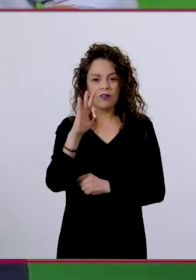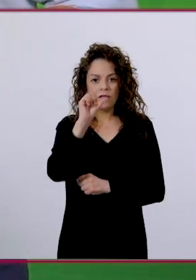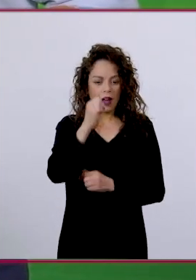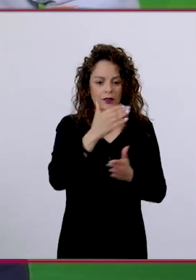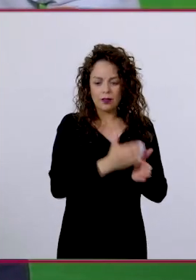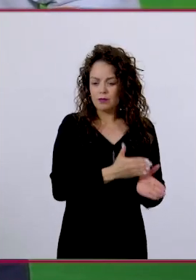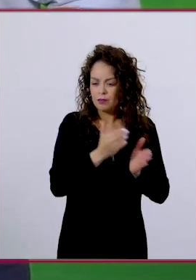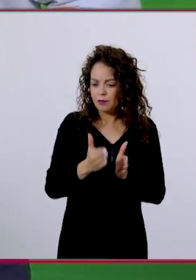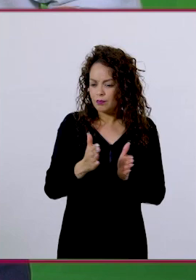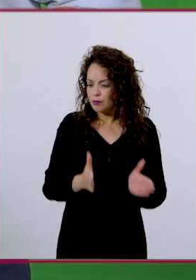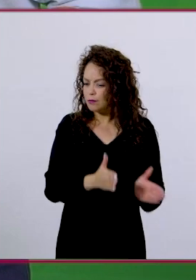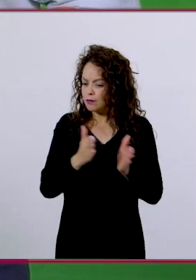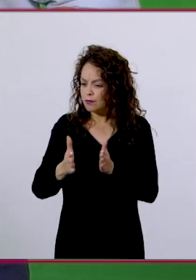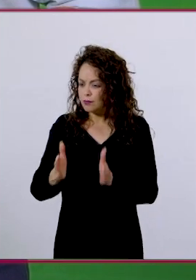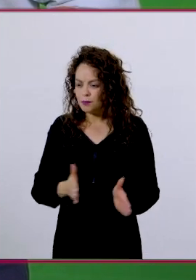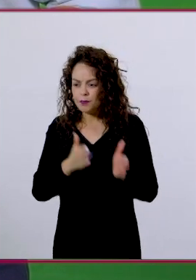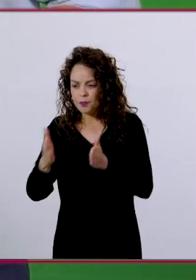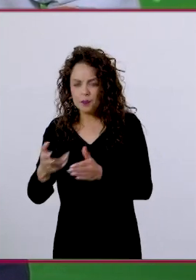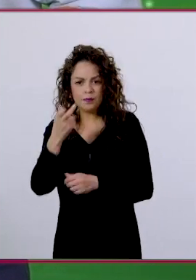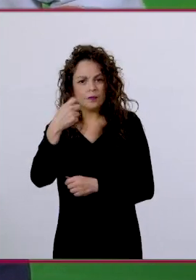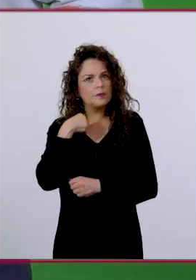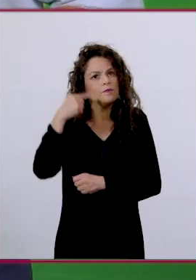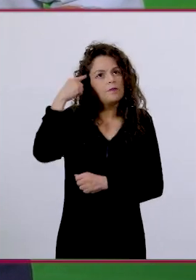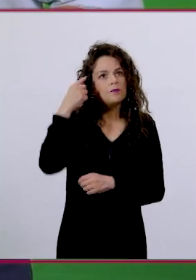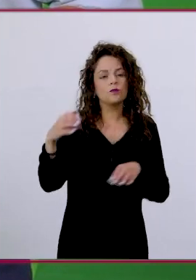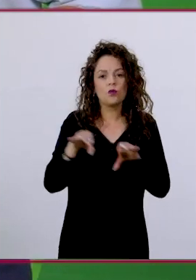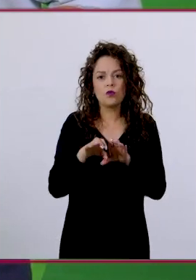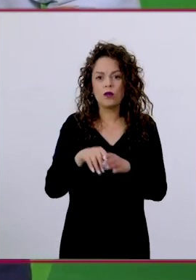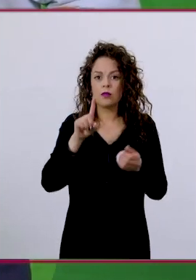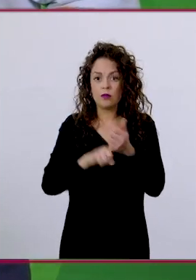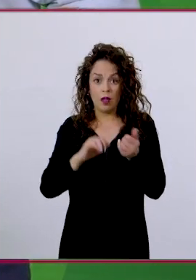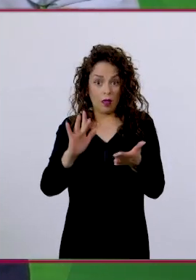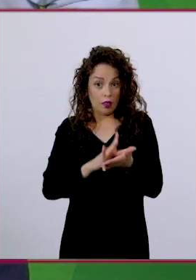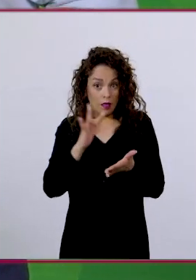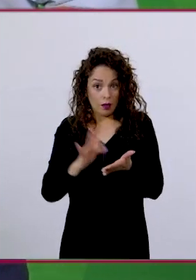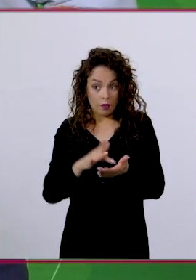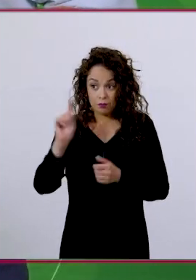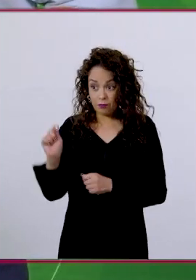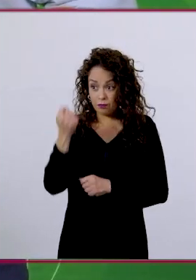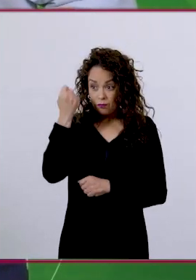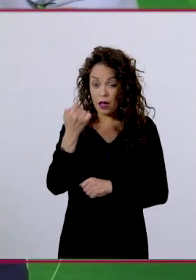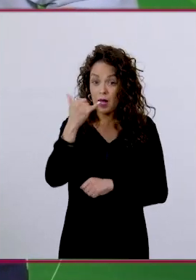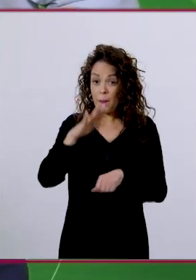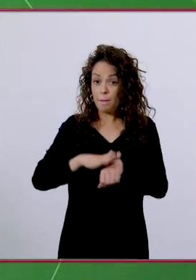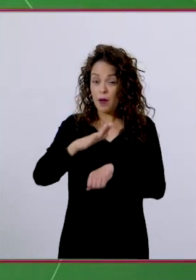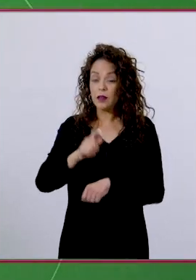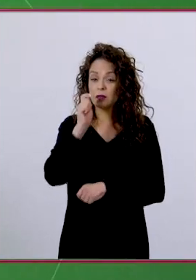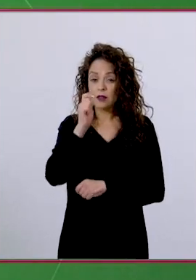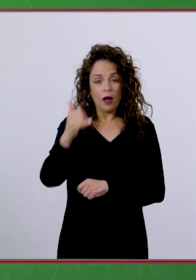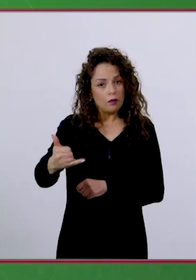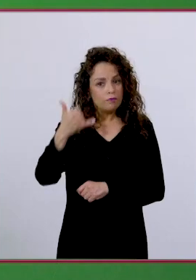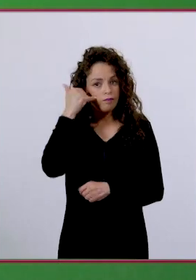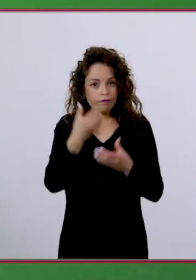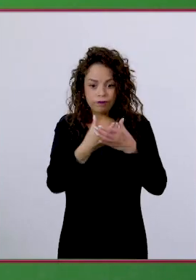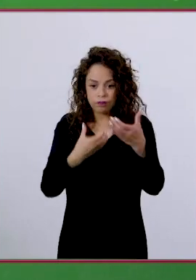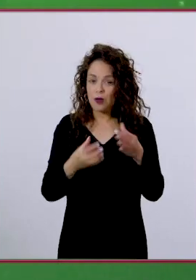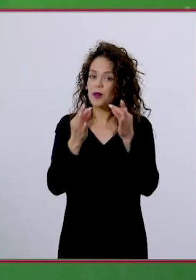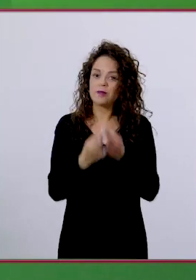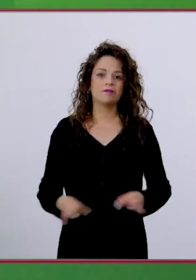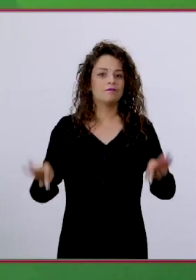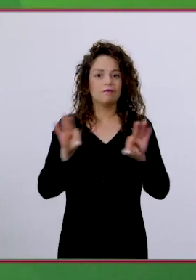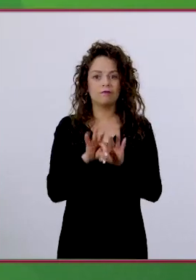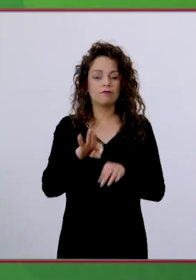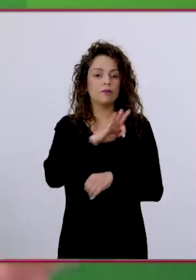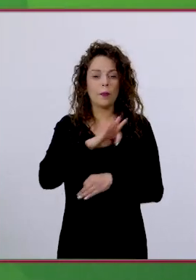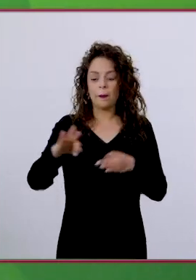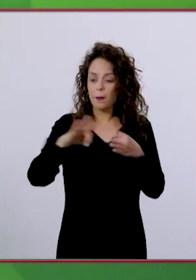facilitó comprender por qué en estos casos las herramientas digitales, particularmente las de comunicación, son esenciales. Permiten mantener diálogo constante